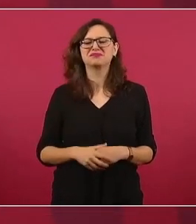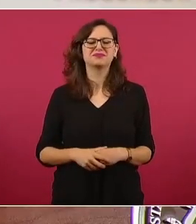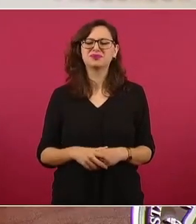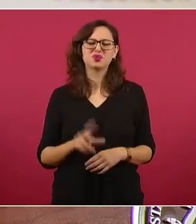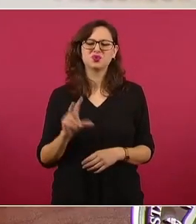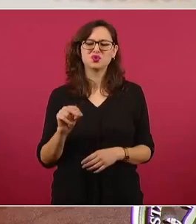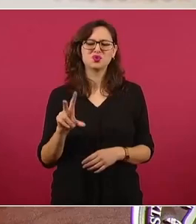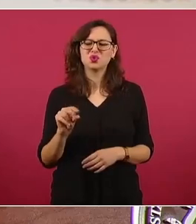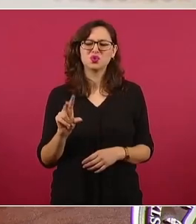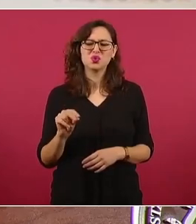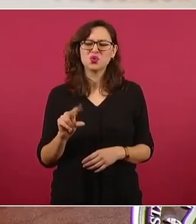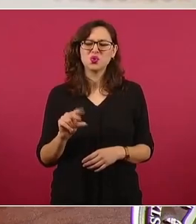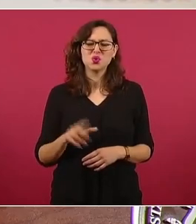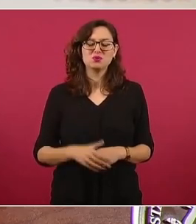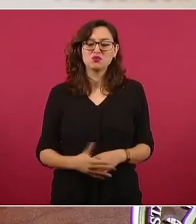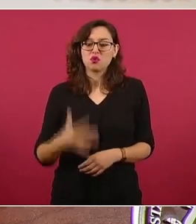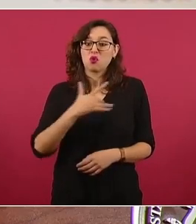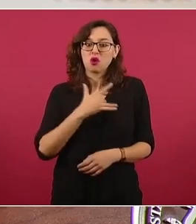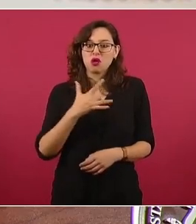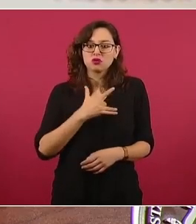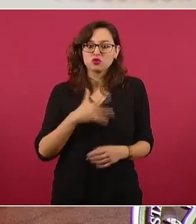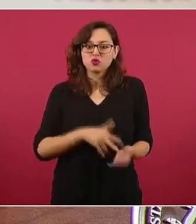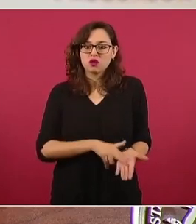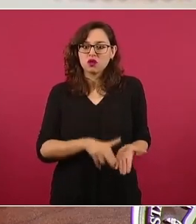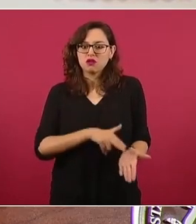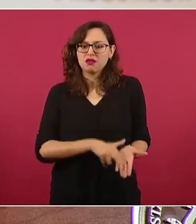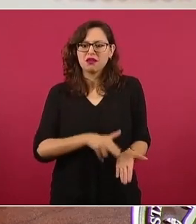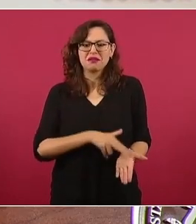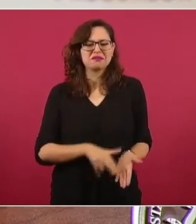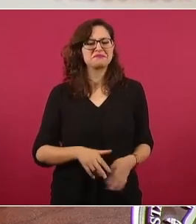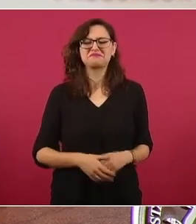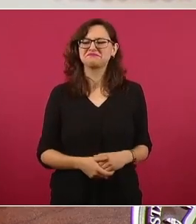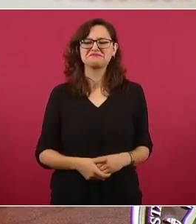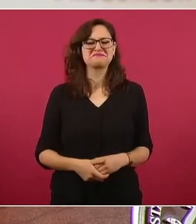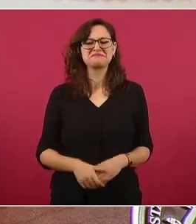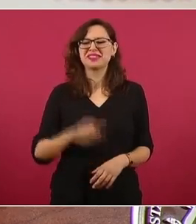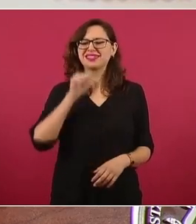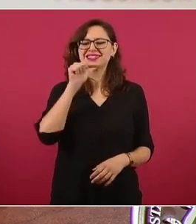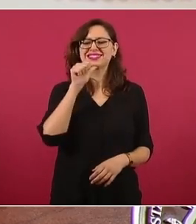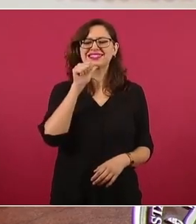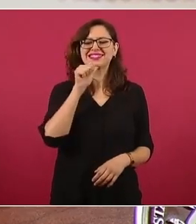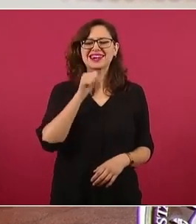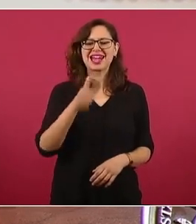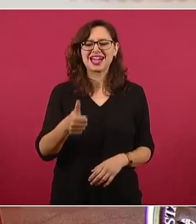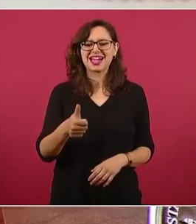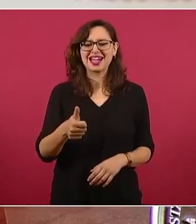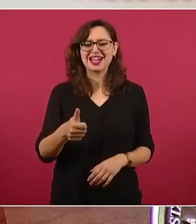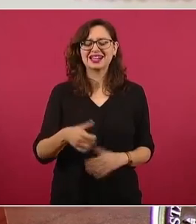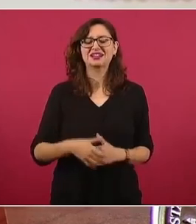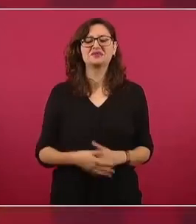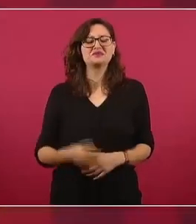mucho menos se me va a endurecer el corazón, nada. Busco